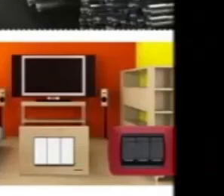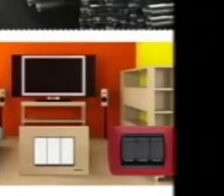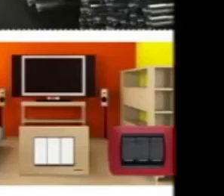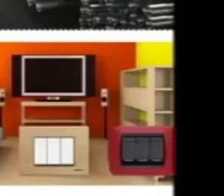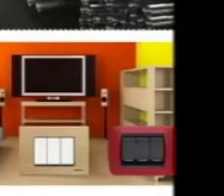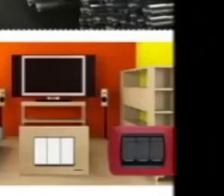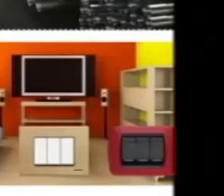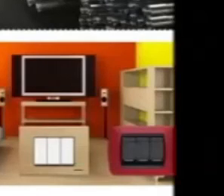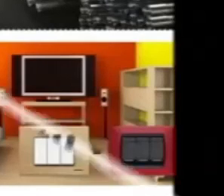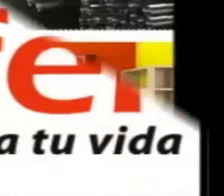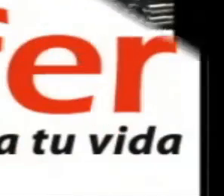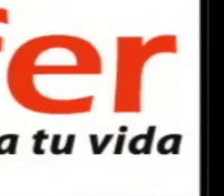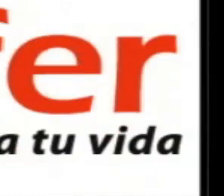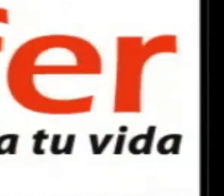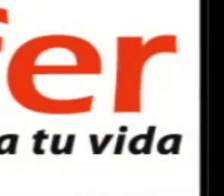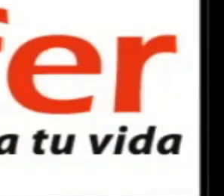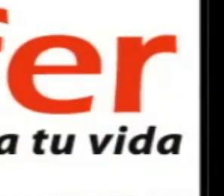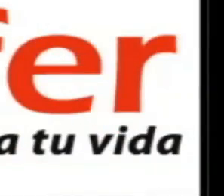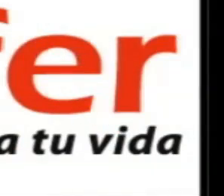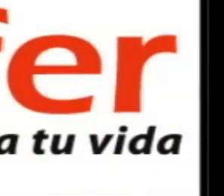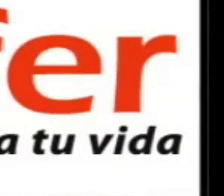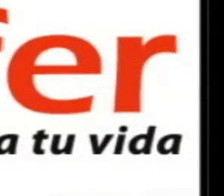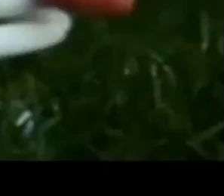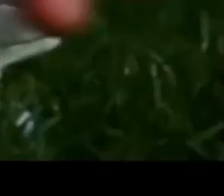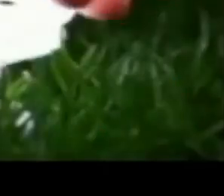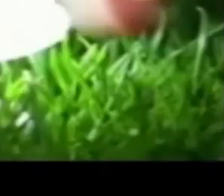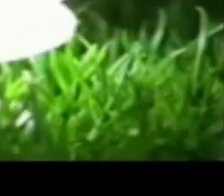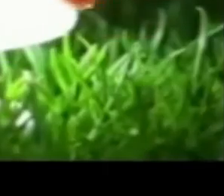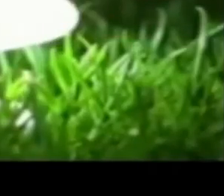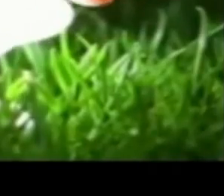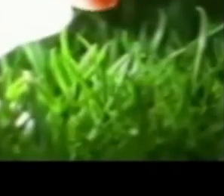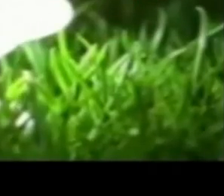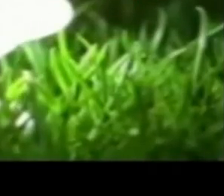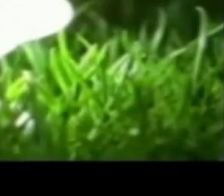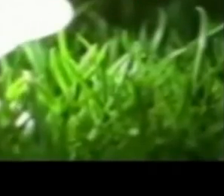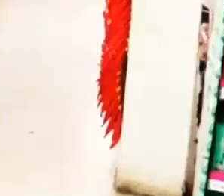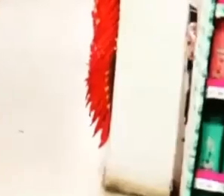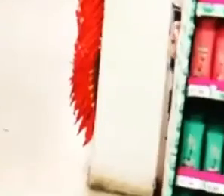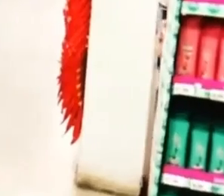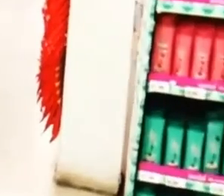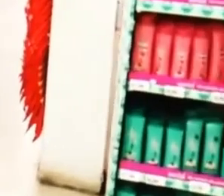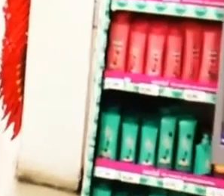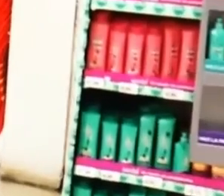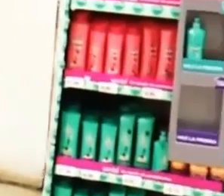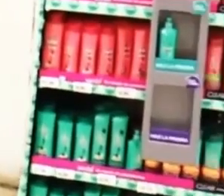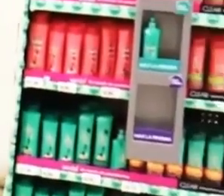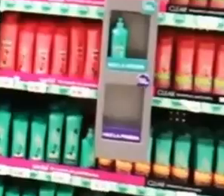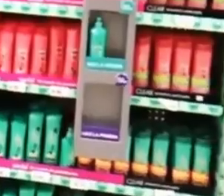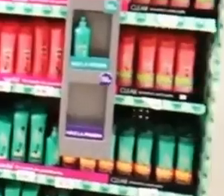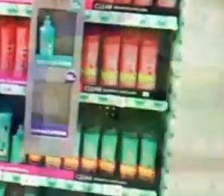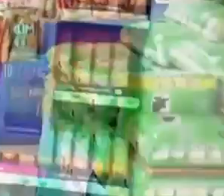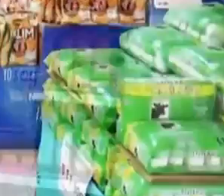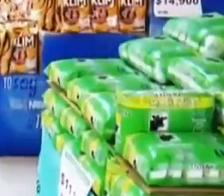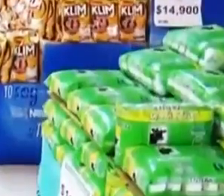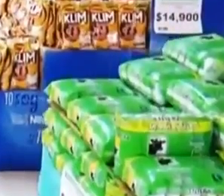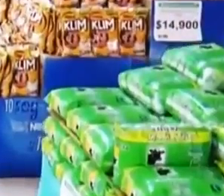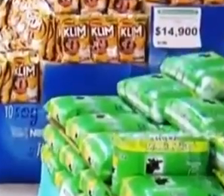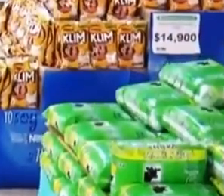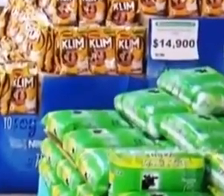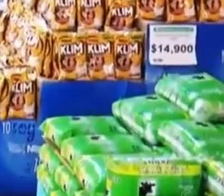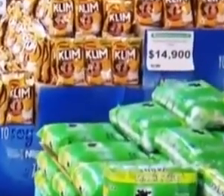calidad. En materiales eléctricos. Electrofer, ilumina tu vida. Nos conocemos de toda la vida.